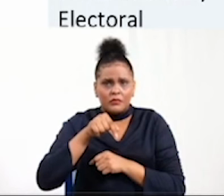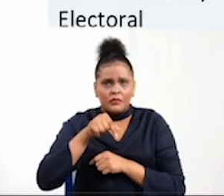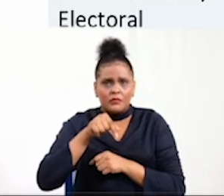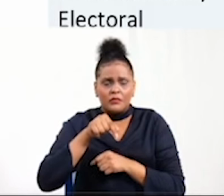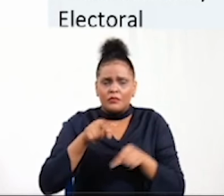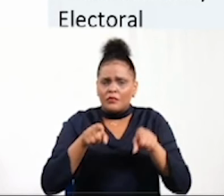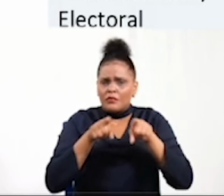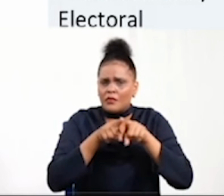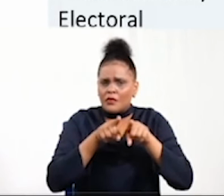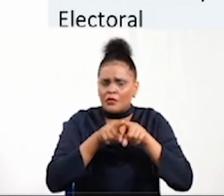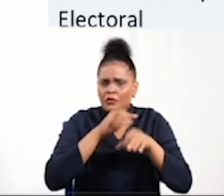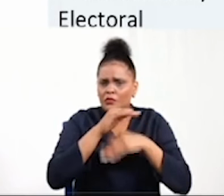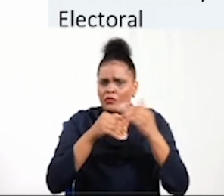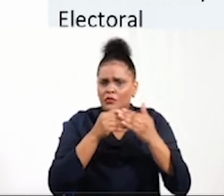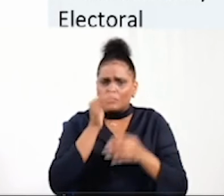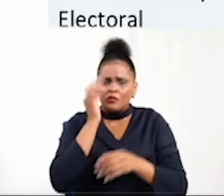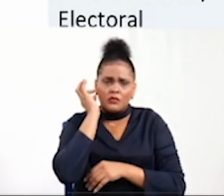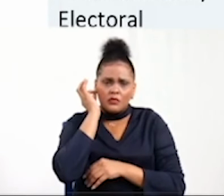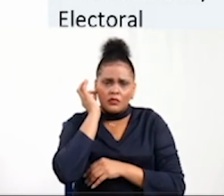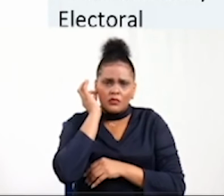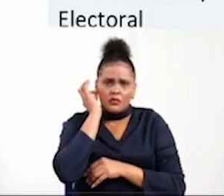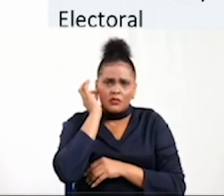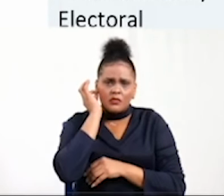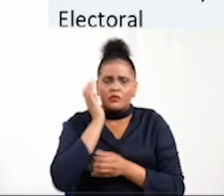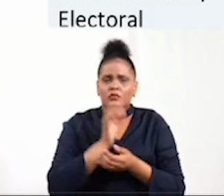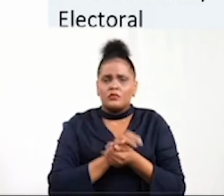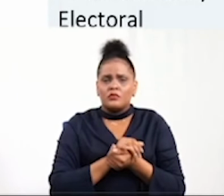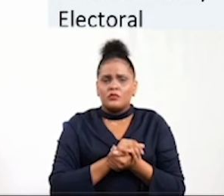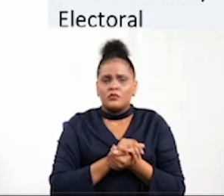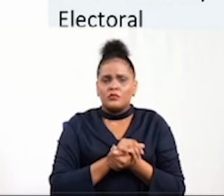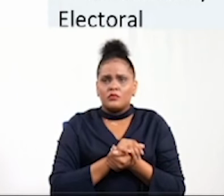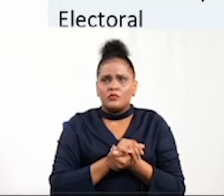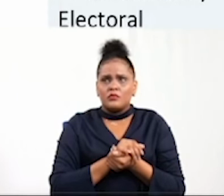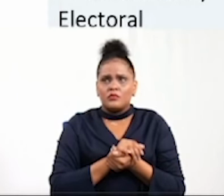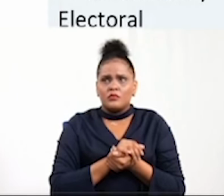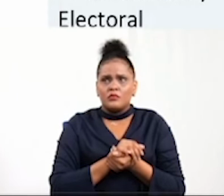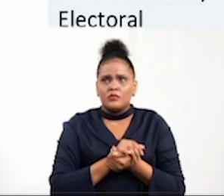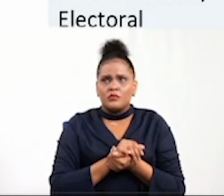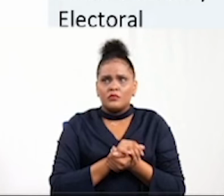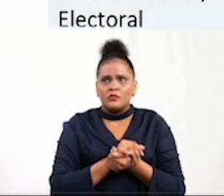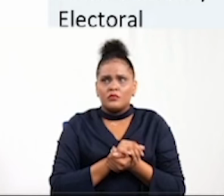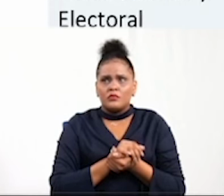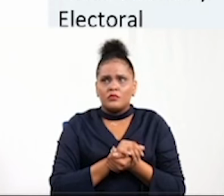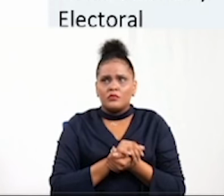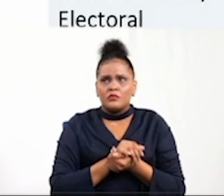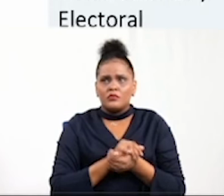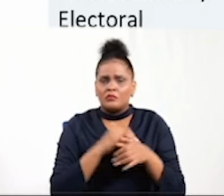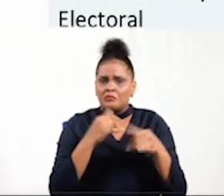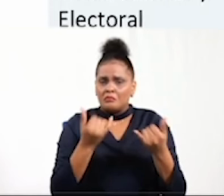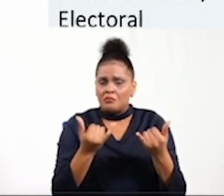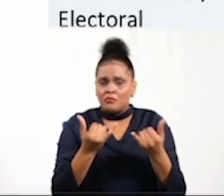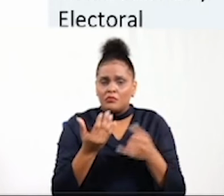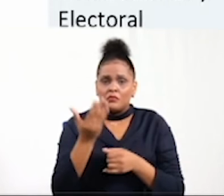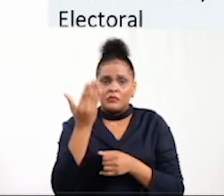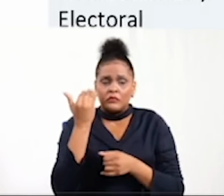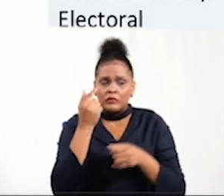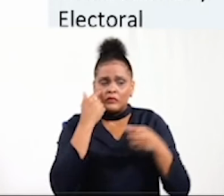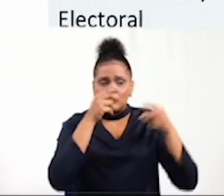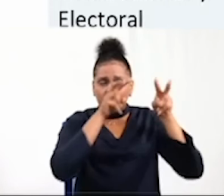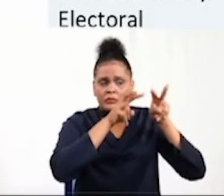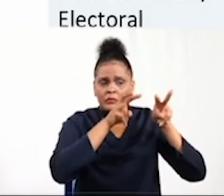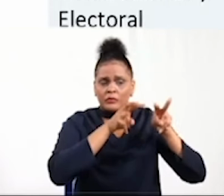se denominan pocas mujeres y llegan muy pocas mujeres el parlamento en el informe que se realizó el diagnóstico que